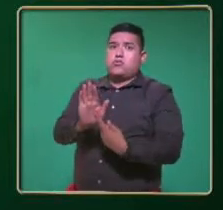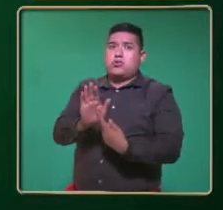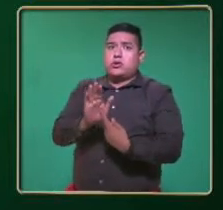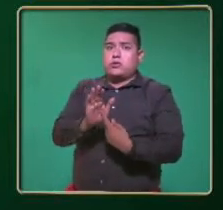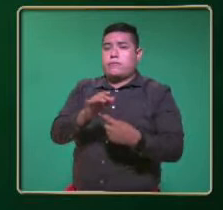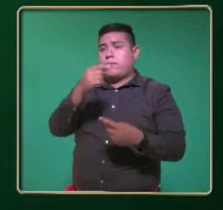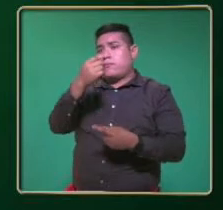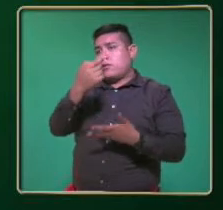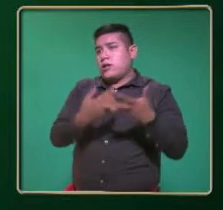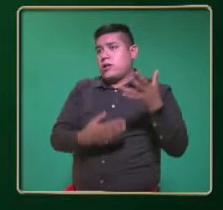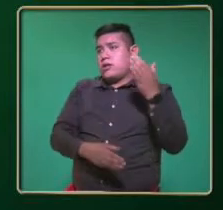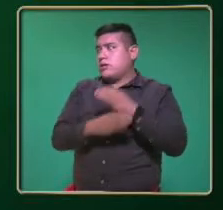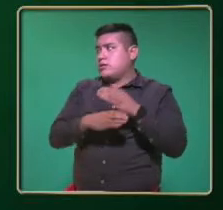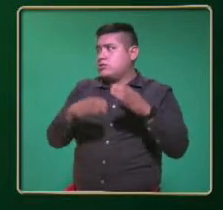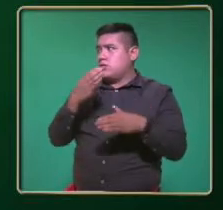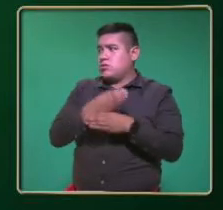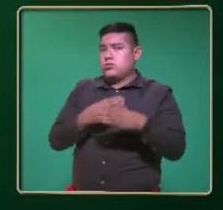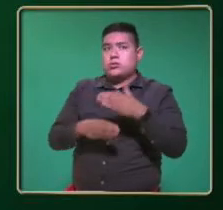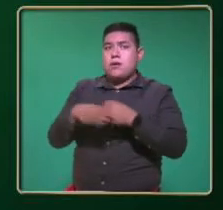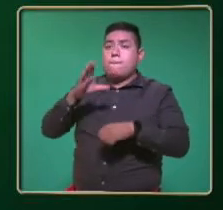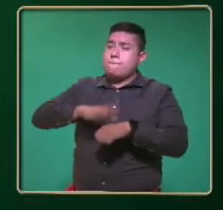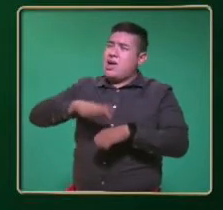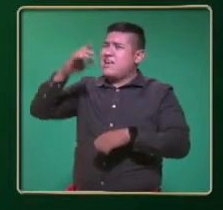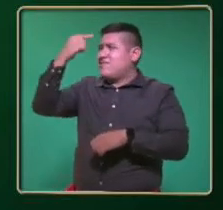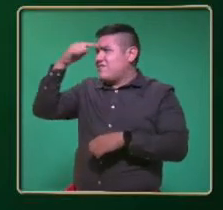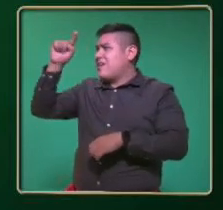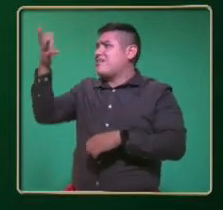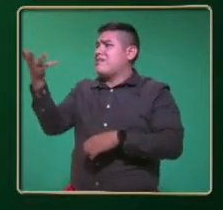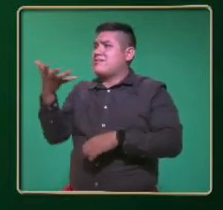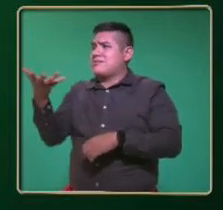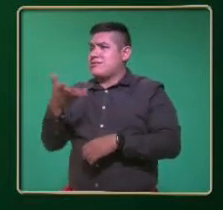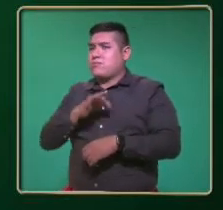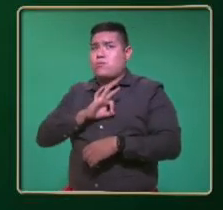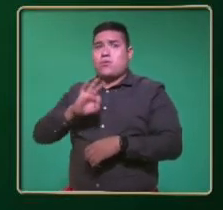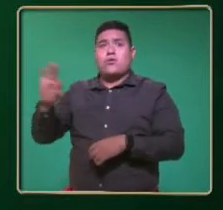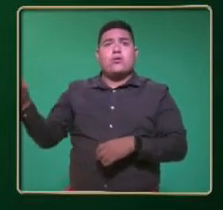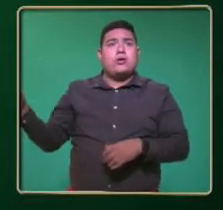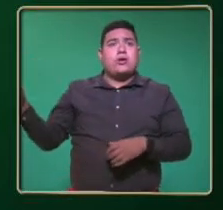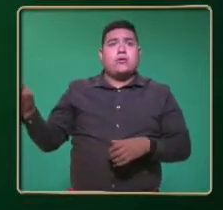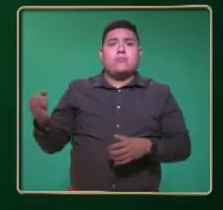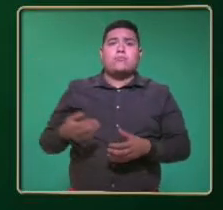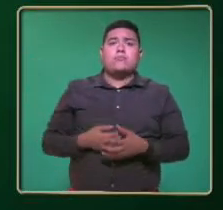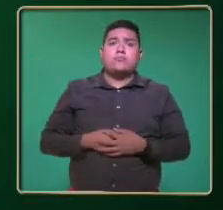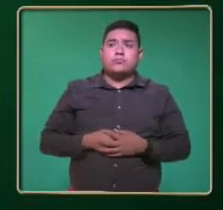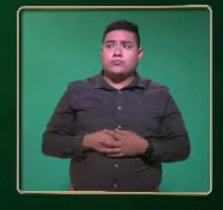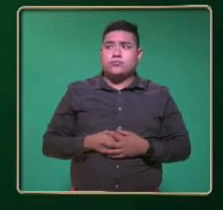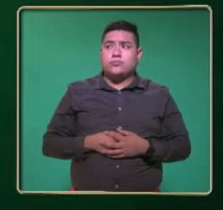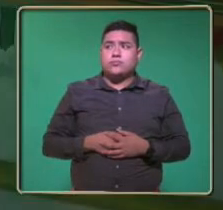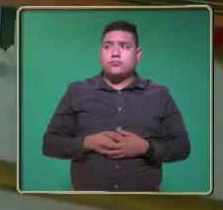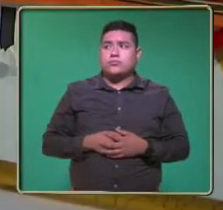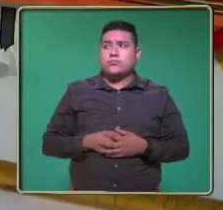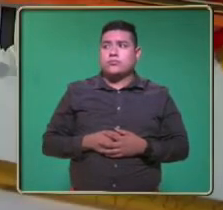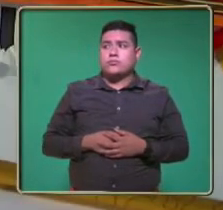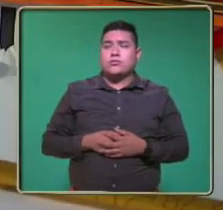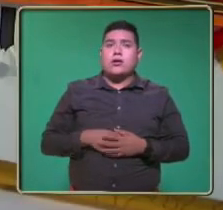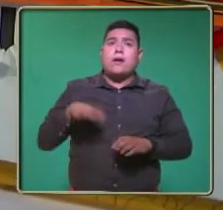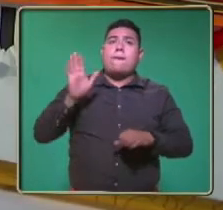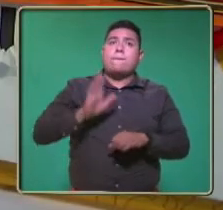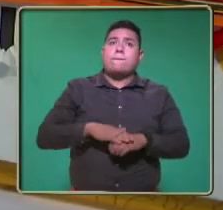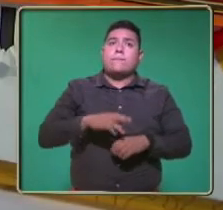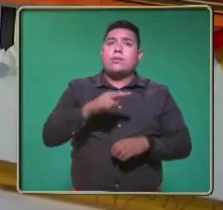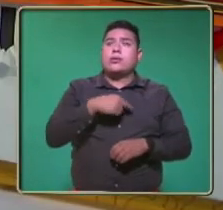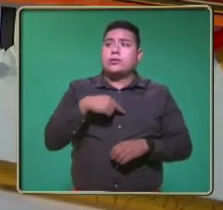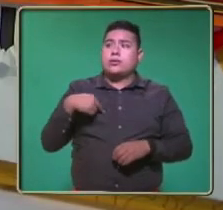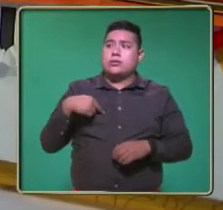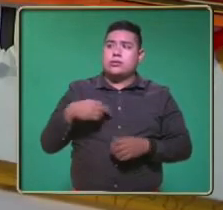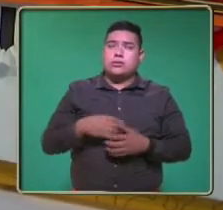muchísimo las cosas para nosotros como familia y para nosotros como individuo y más nuestro hijo.